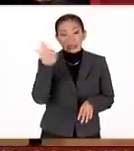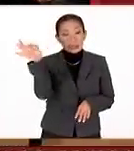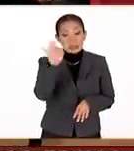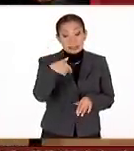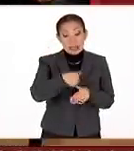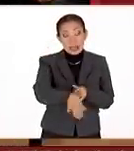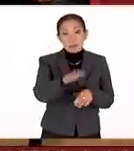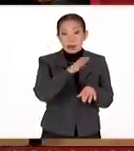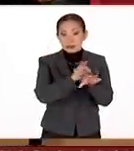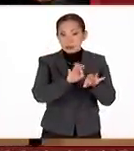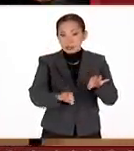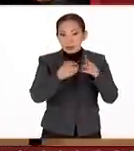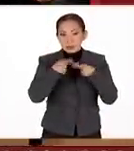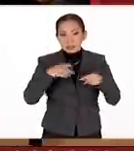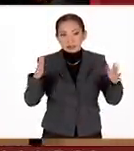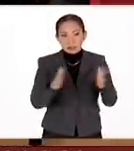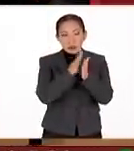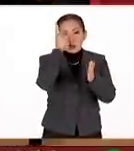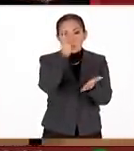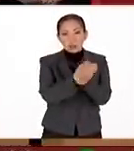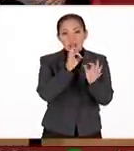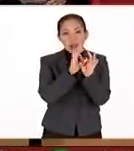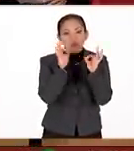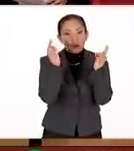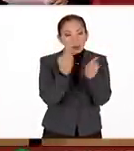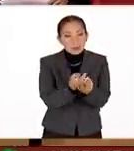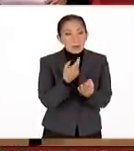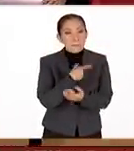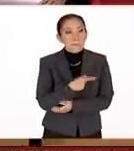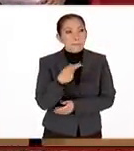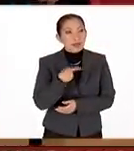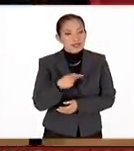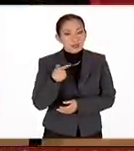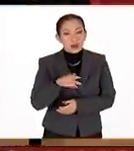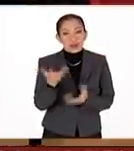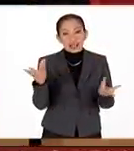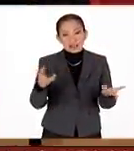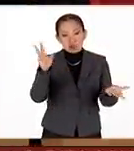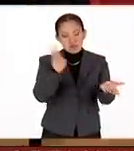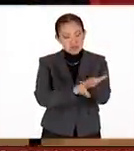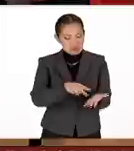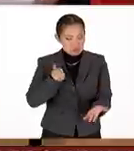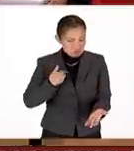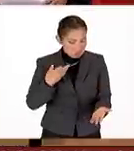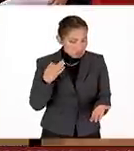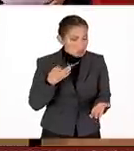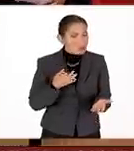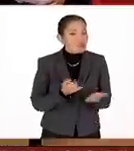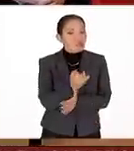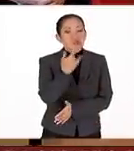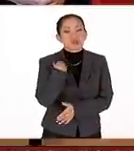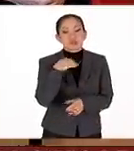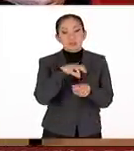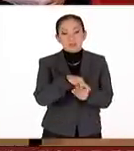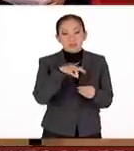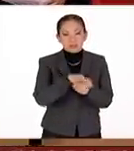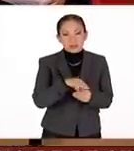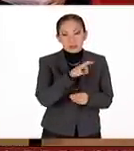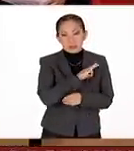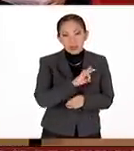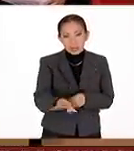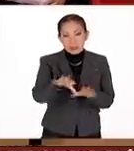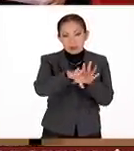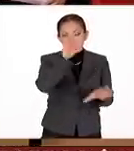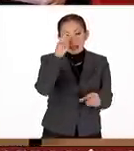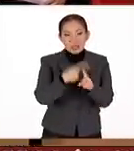ser la participación ciudadana que es la única manera en que los ciudadanos hacemos valer nuestro voto Y tenemos la la Facultad de